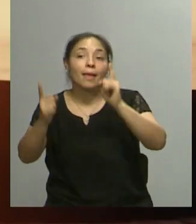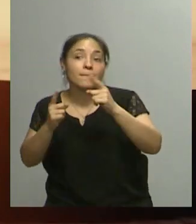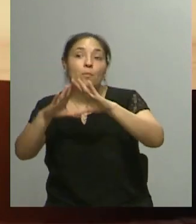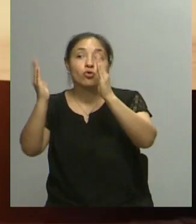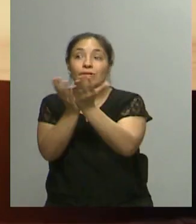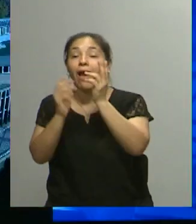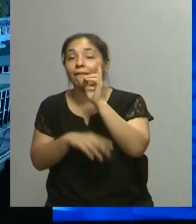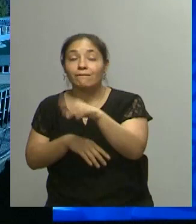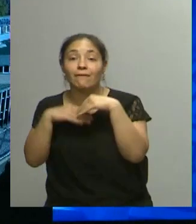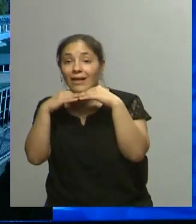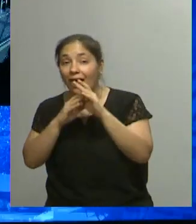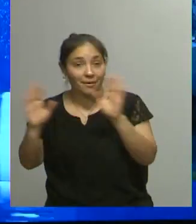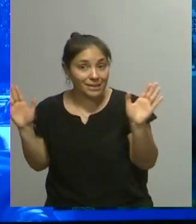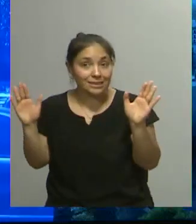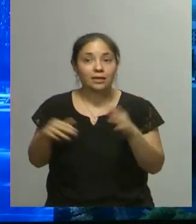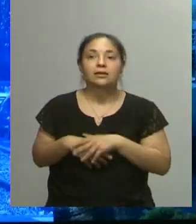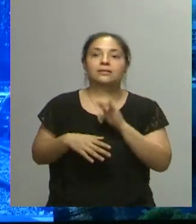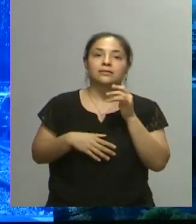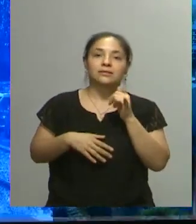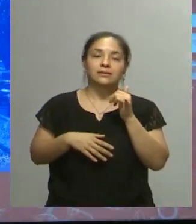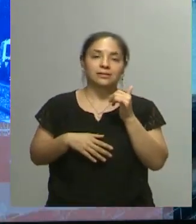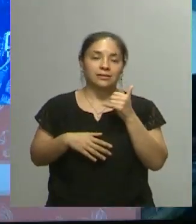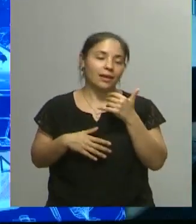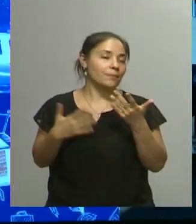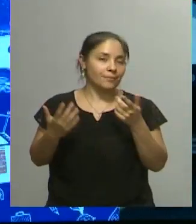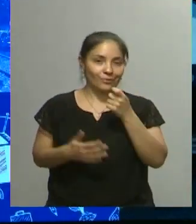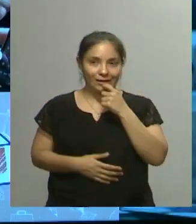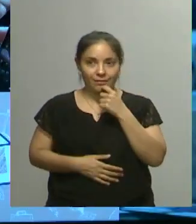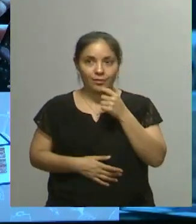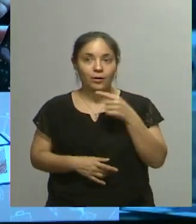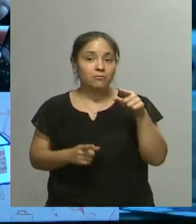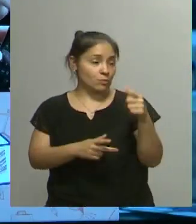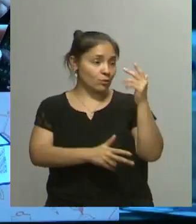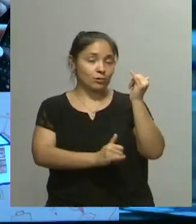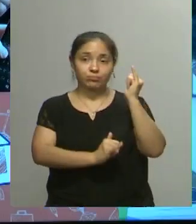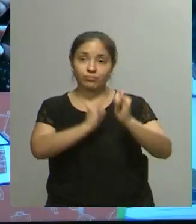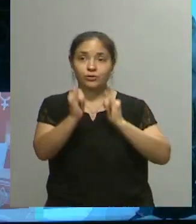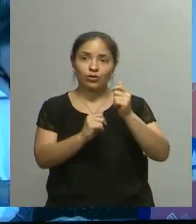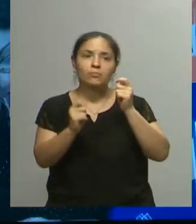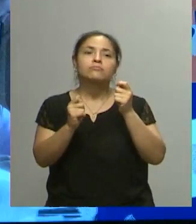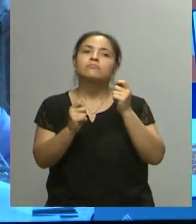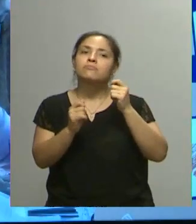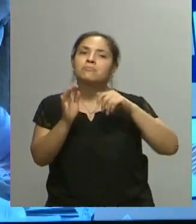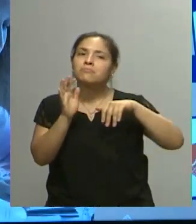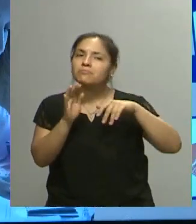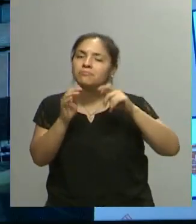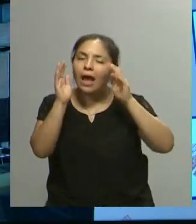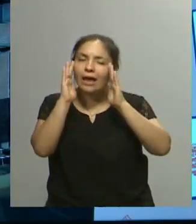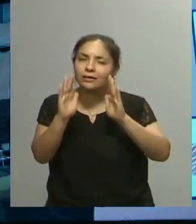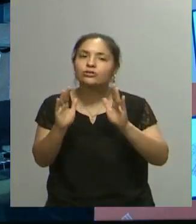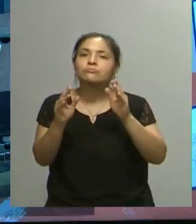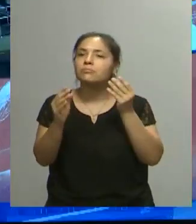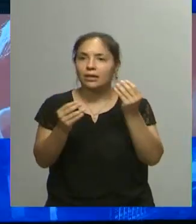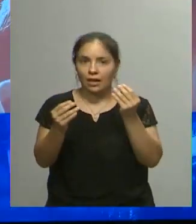Y nada más. Yo, por ejemplo, hablando de lo que estábamos, o sea, de la introducción que vos hiciste, le presté particular atención a